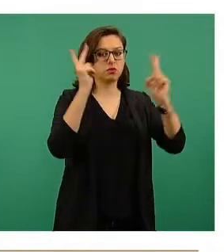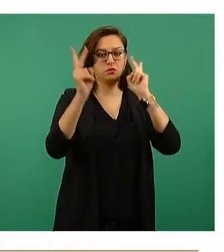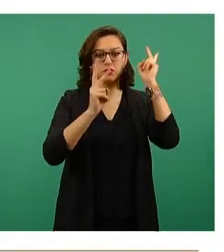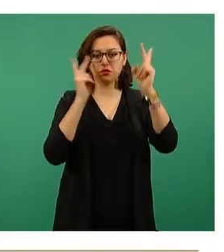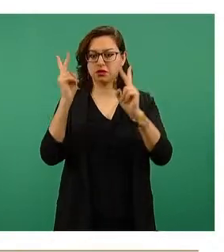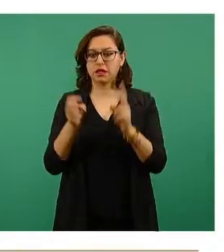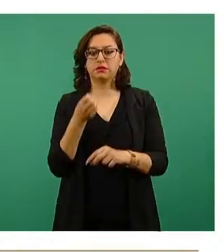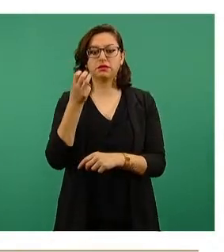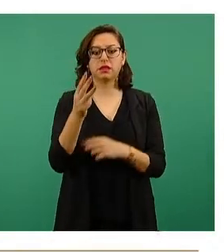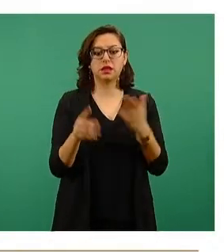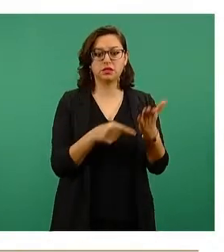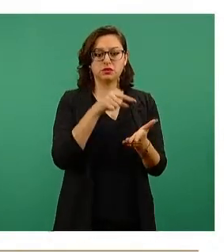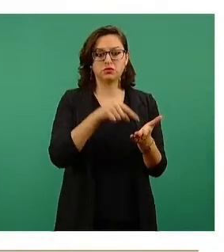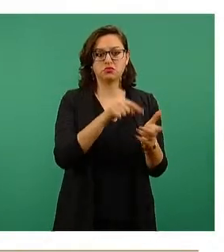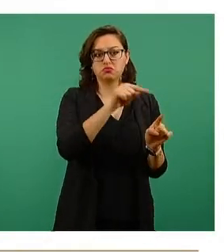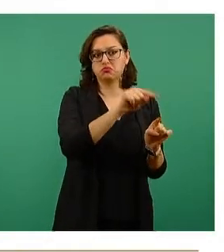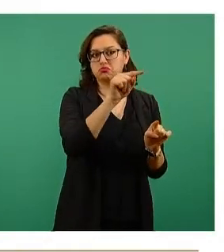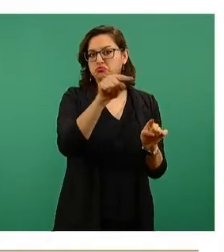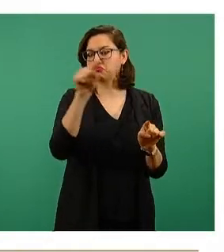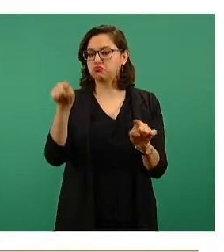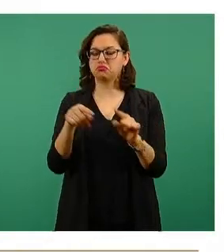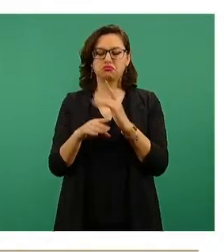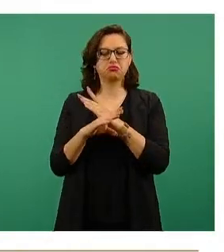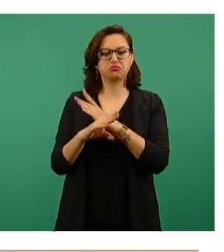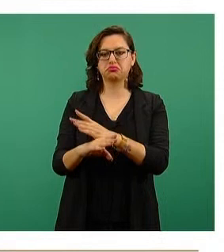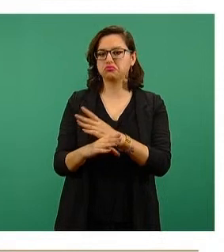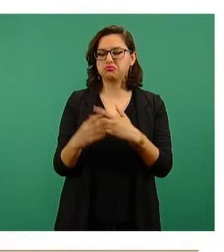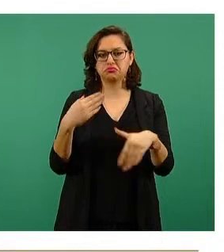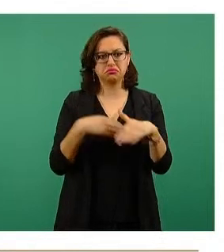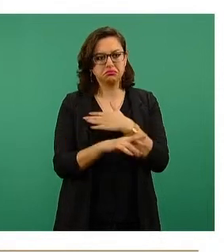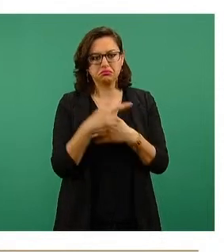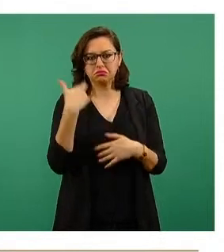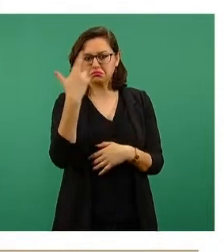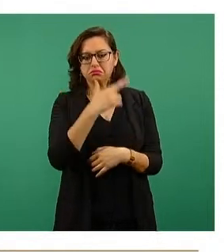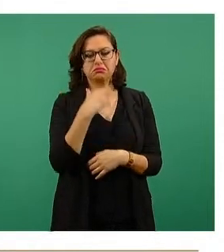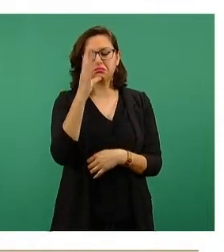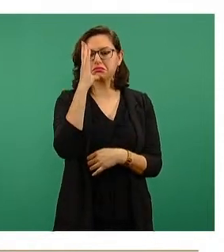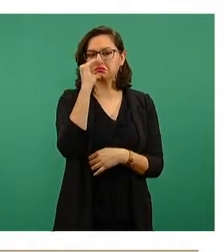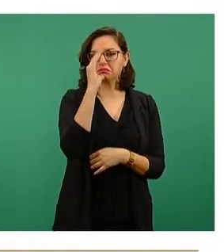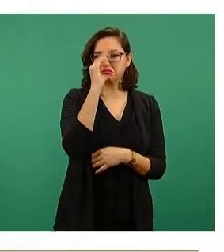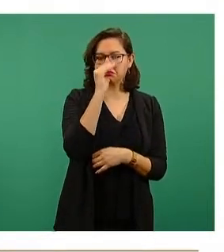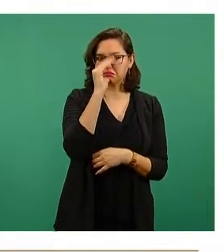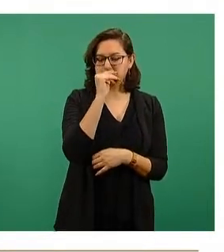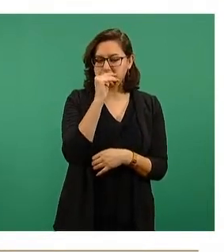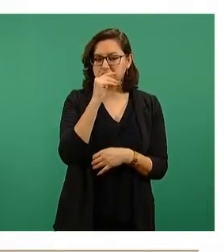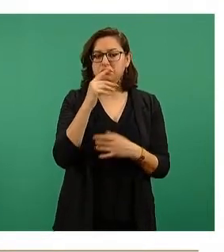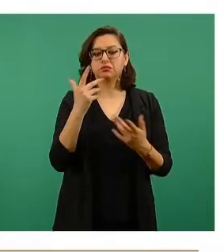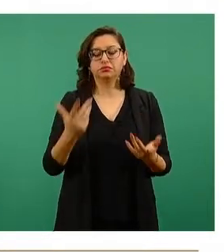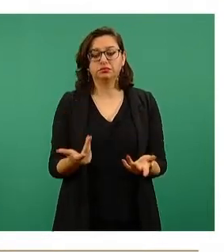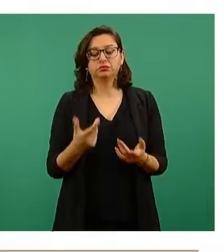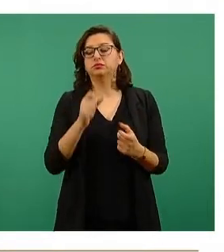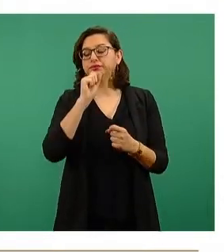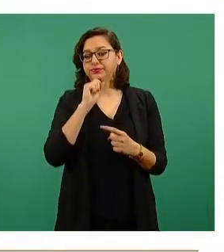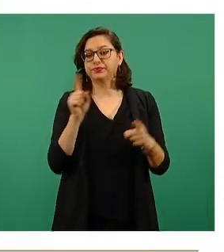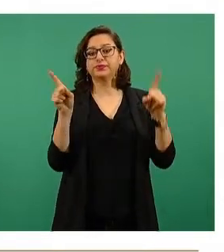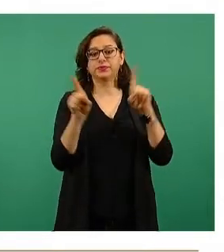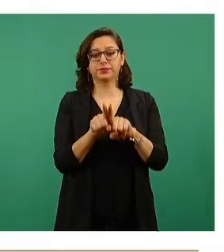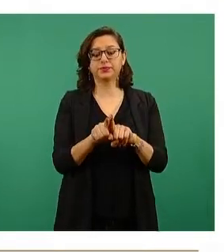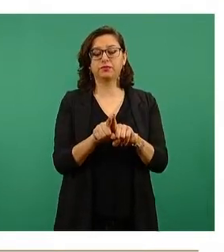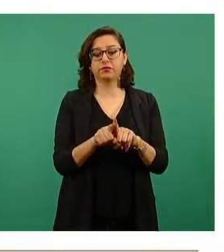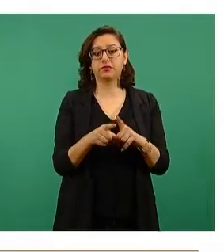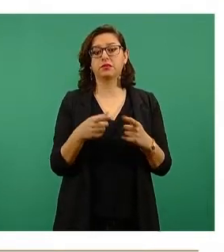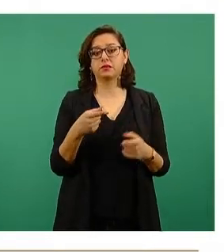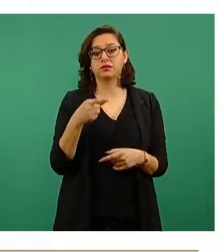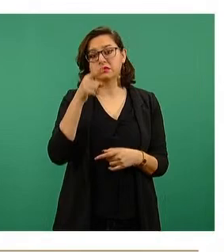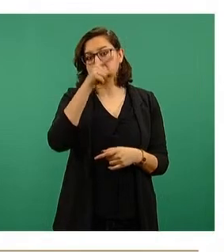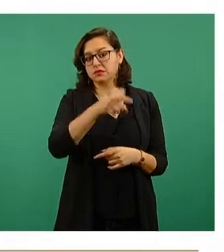tres gasolineras se negaron a ser verificadas y de nueva cuenta tenemos a Coahuila como